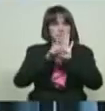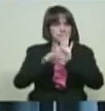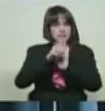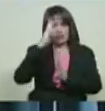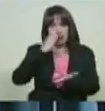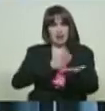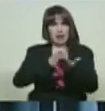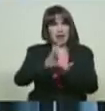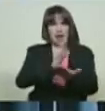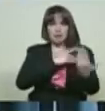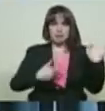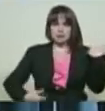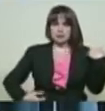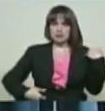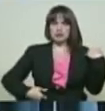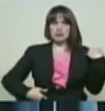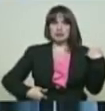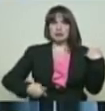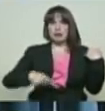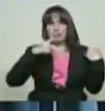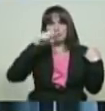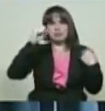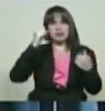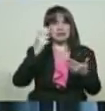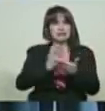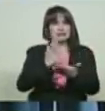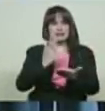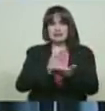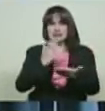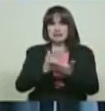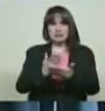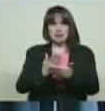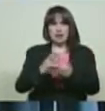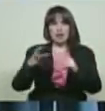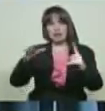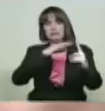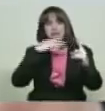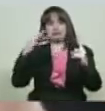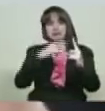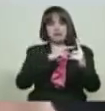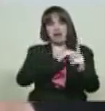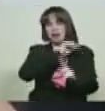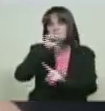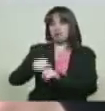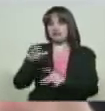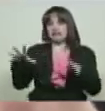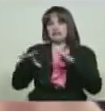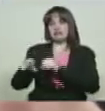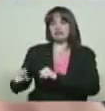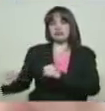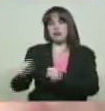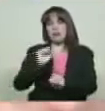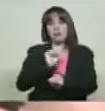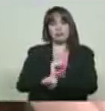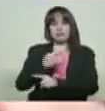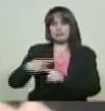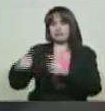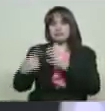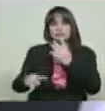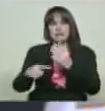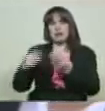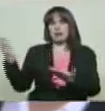jefe, seguirá desmantelando cualquier conspiración que se intente. También se pronunció sobre las